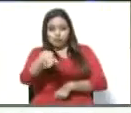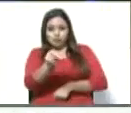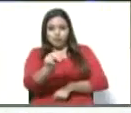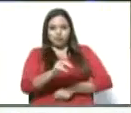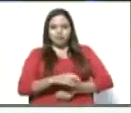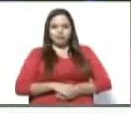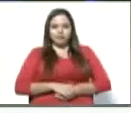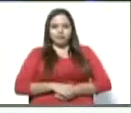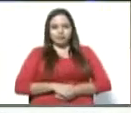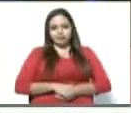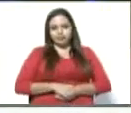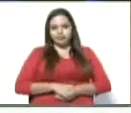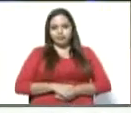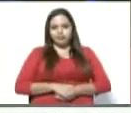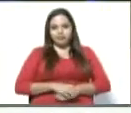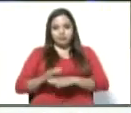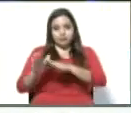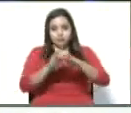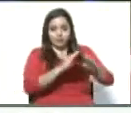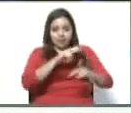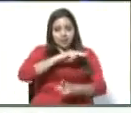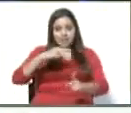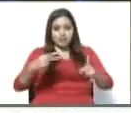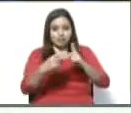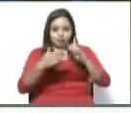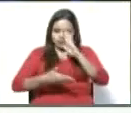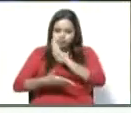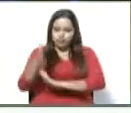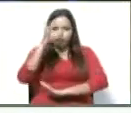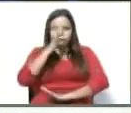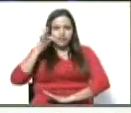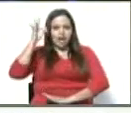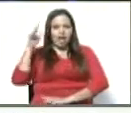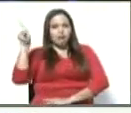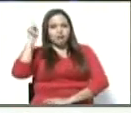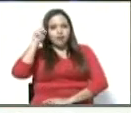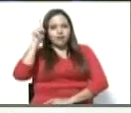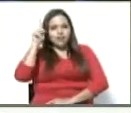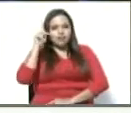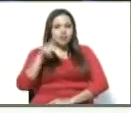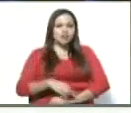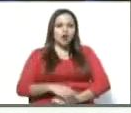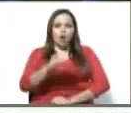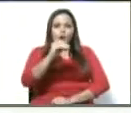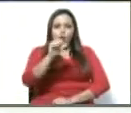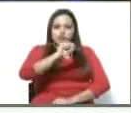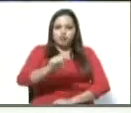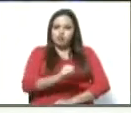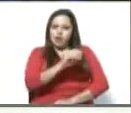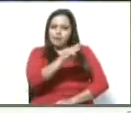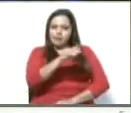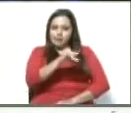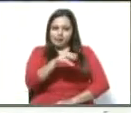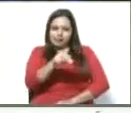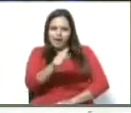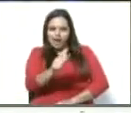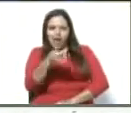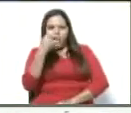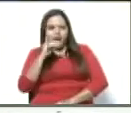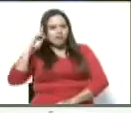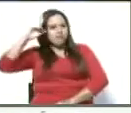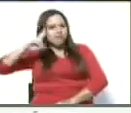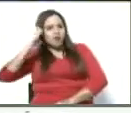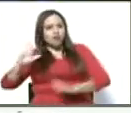Y en este sentido, en 360 nos vamos directo a la ciudad de París, en Francia, con el profesor Hernando Calvo Ospina, quien nos ofrece su análisis de